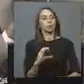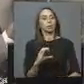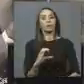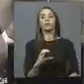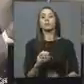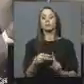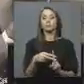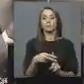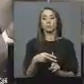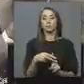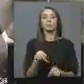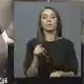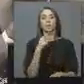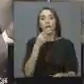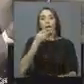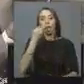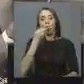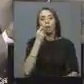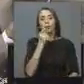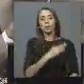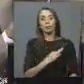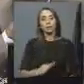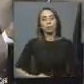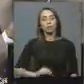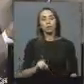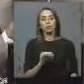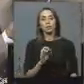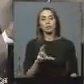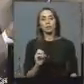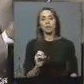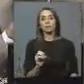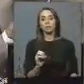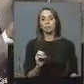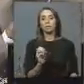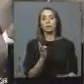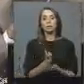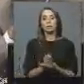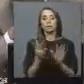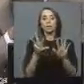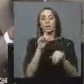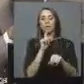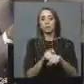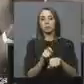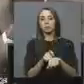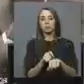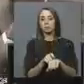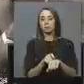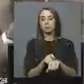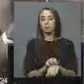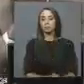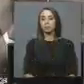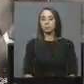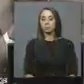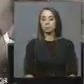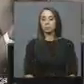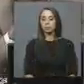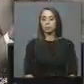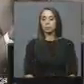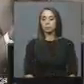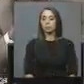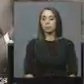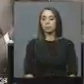tiene la palabra el diputado René Zaspirio hasta por nueve minutos señor presidente